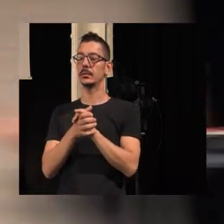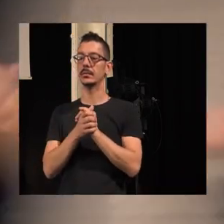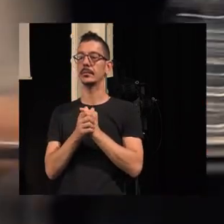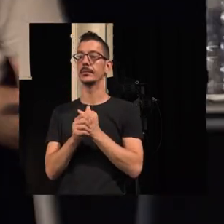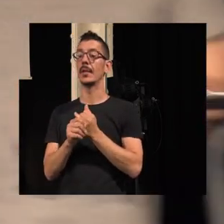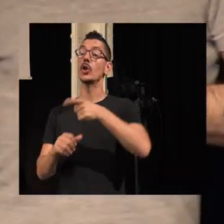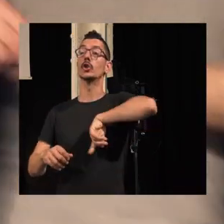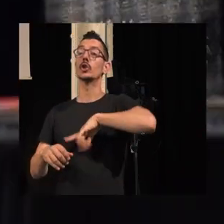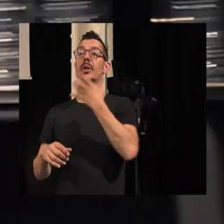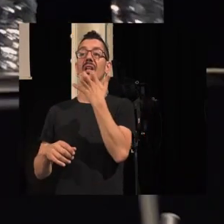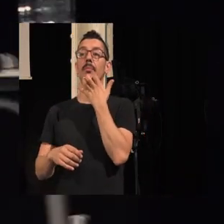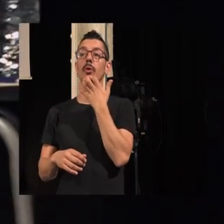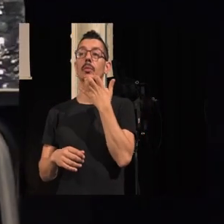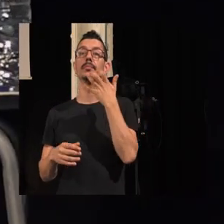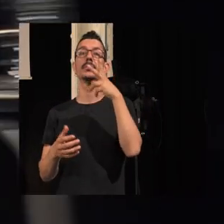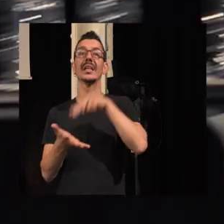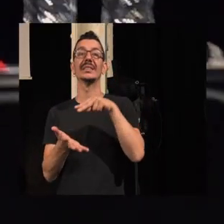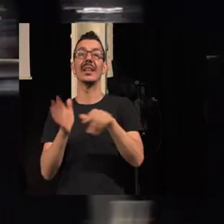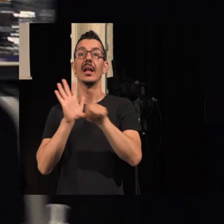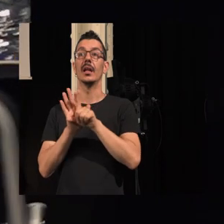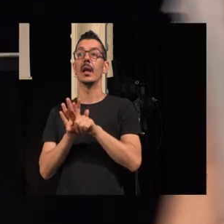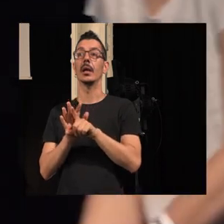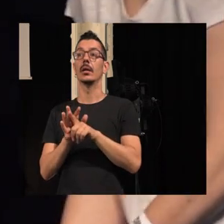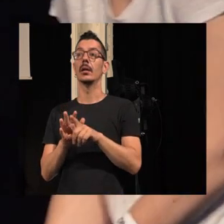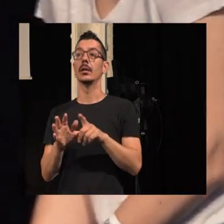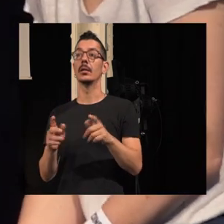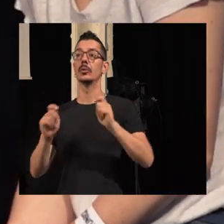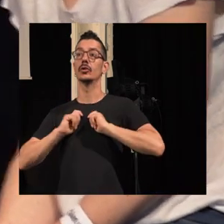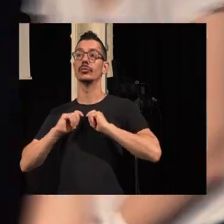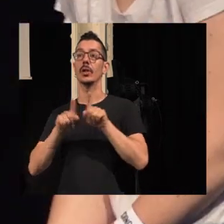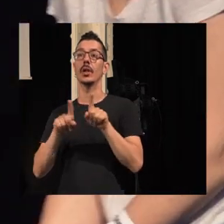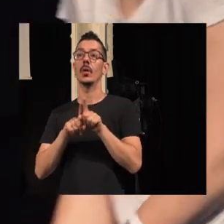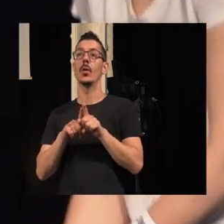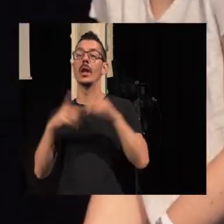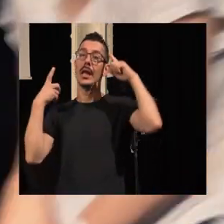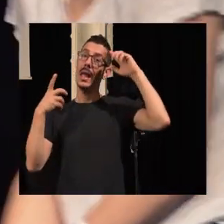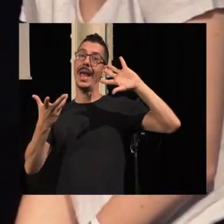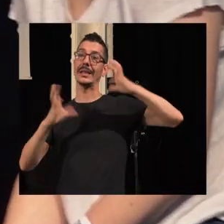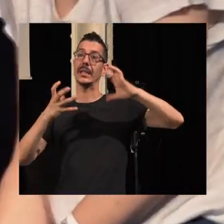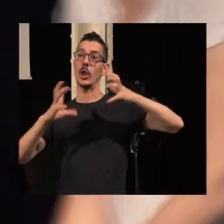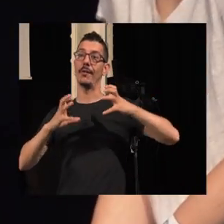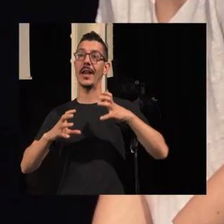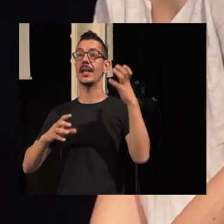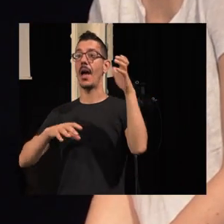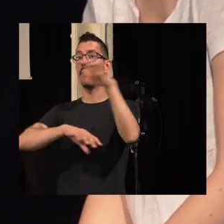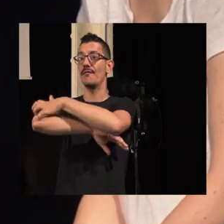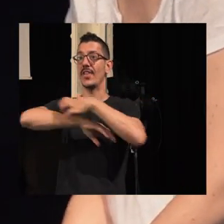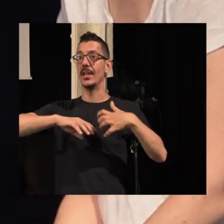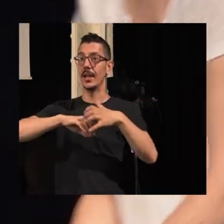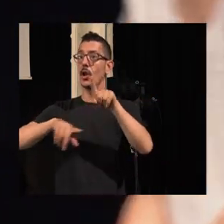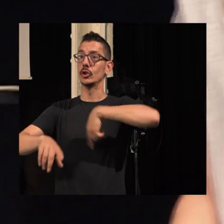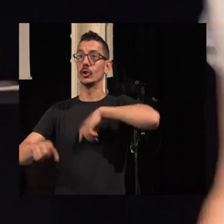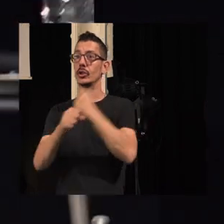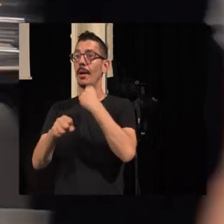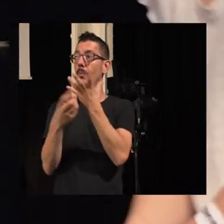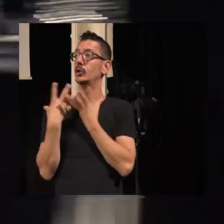legal y que siempre tuvimos lo que llamamos una esquizofrenia felina, no trabajamos con instituciones, no trabajamos con el Estado. Pues